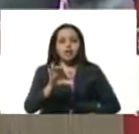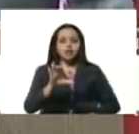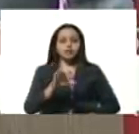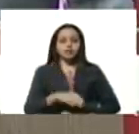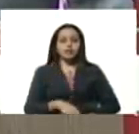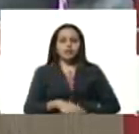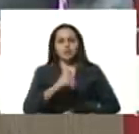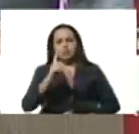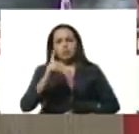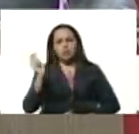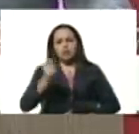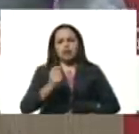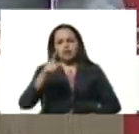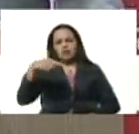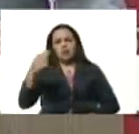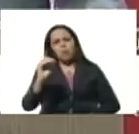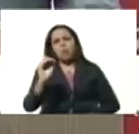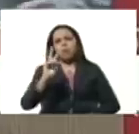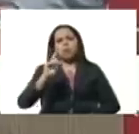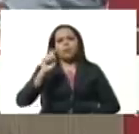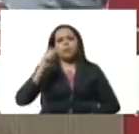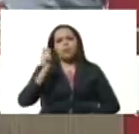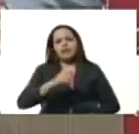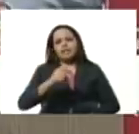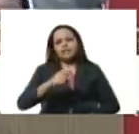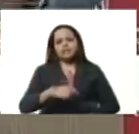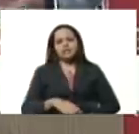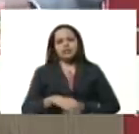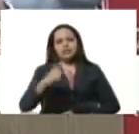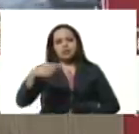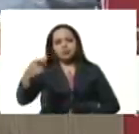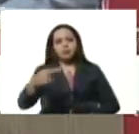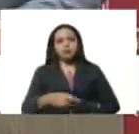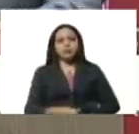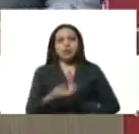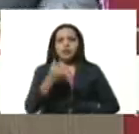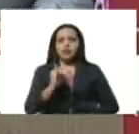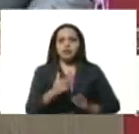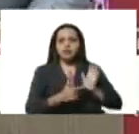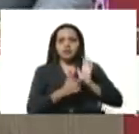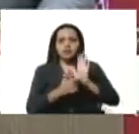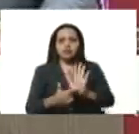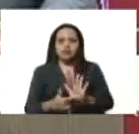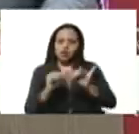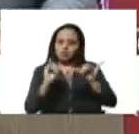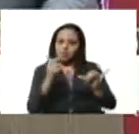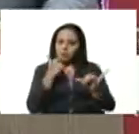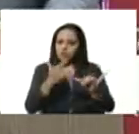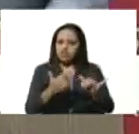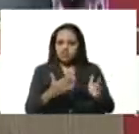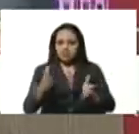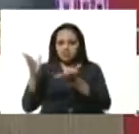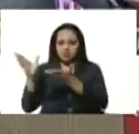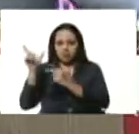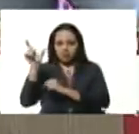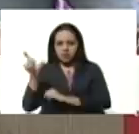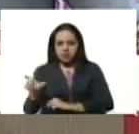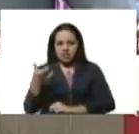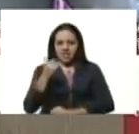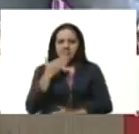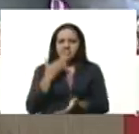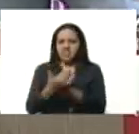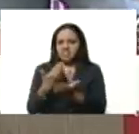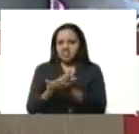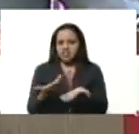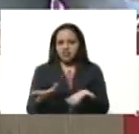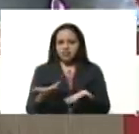de un mes o dos meses, donde van a publicar lo que está diciendo aquí este desertor, que es testigo presencial, porque